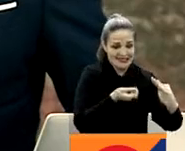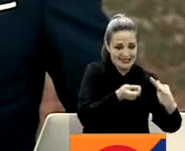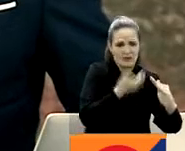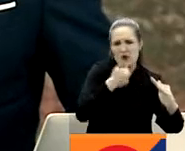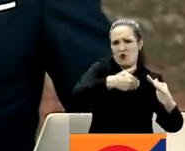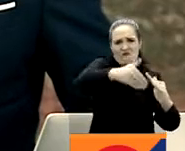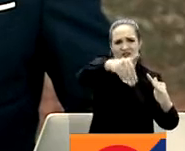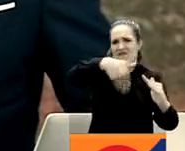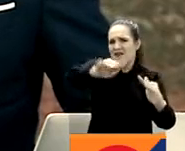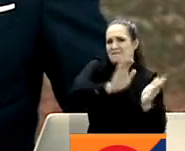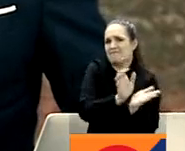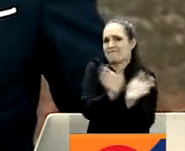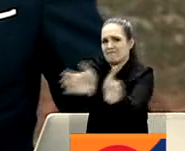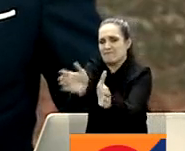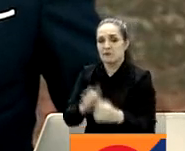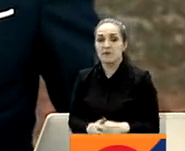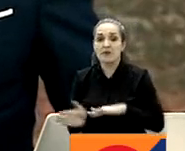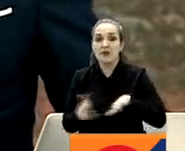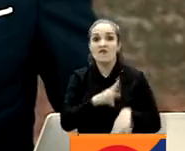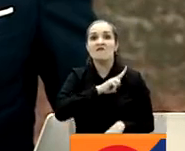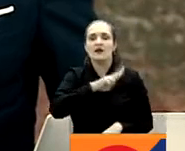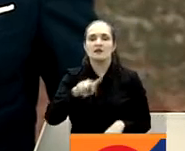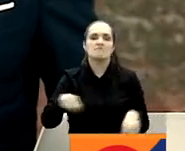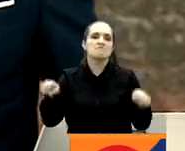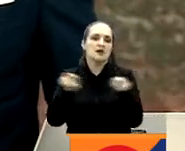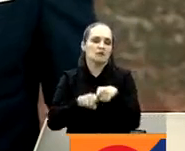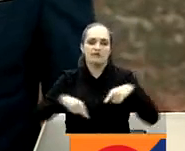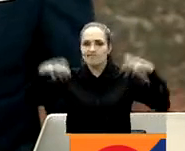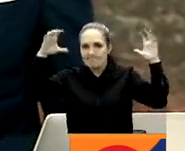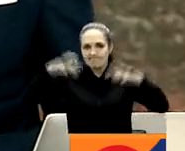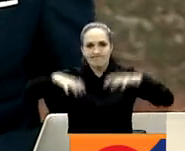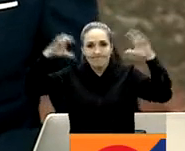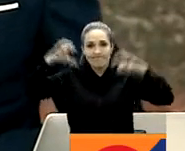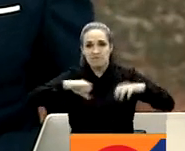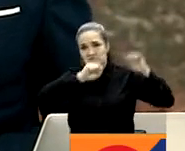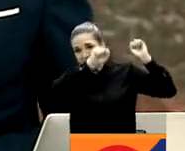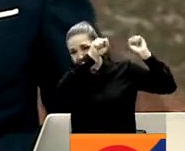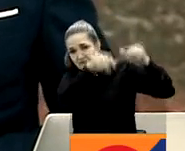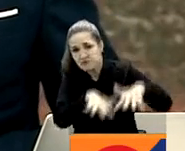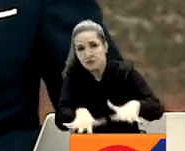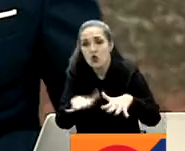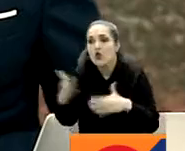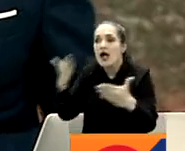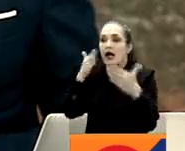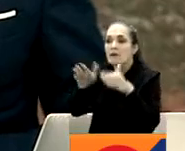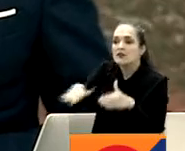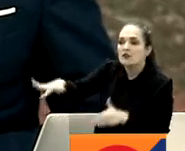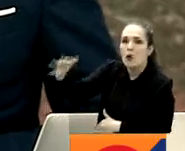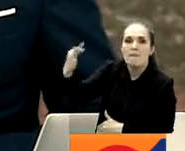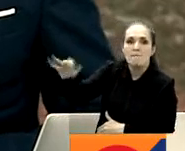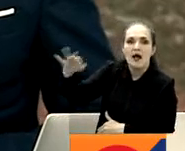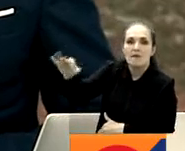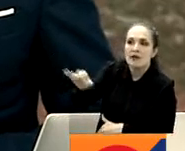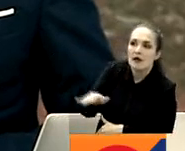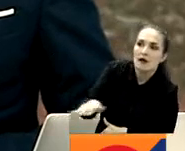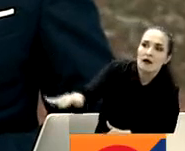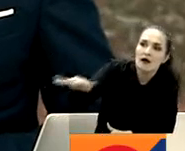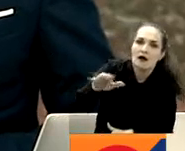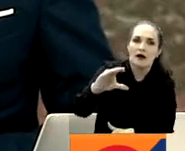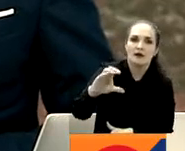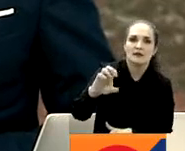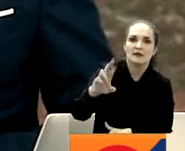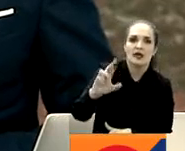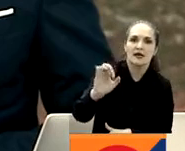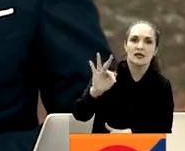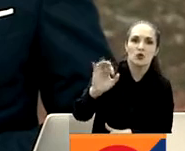y en el valle del cauca tampoco es campa se encuentran incomunicados los campesinos de los municipios de palmira y el cerrito los derrumbes en las vías